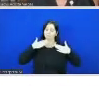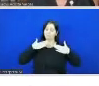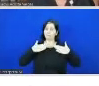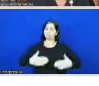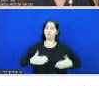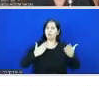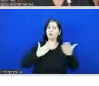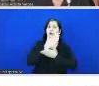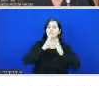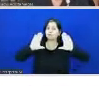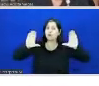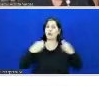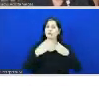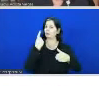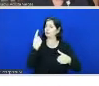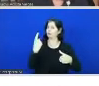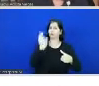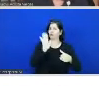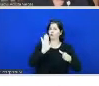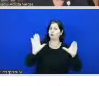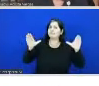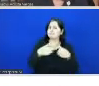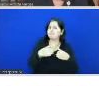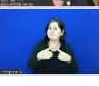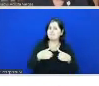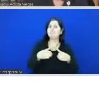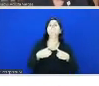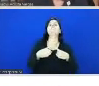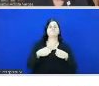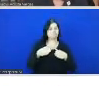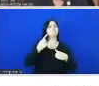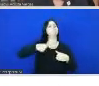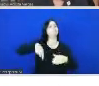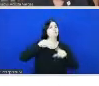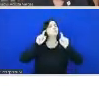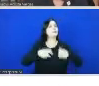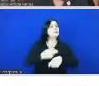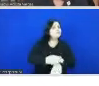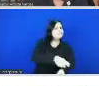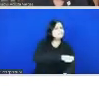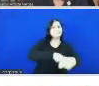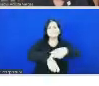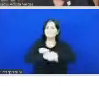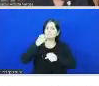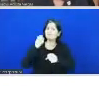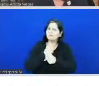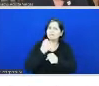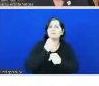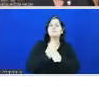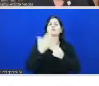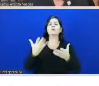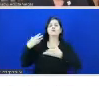logrado trabajar mucho en la transmisión intergeneracional. El movimiento de